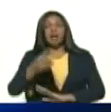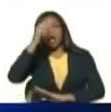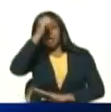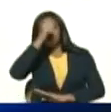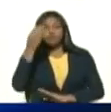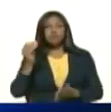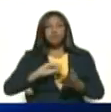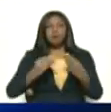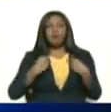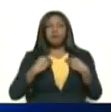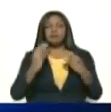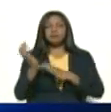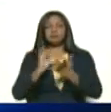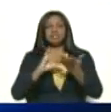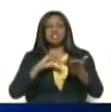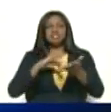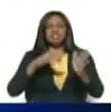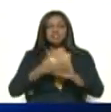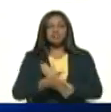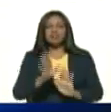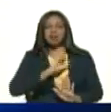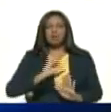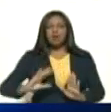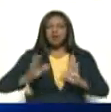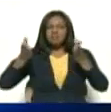nosotros, los cristianos de Cristo?